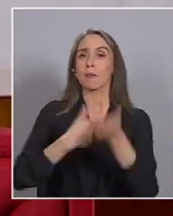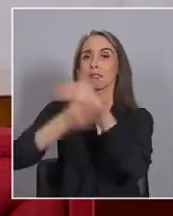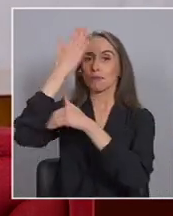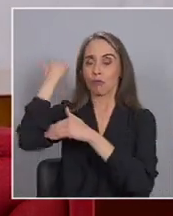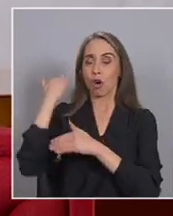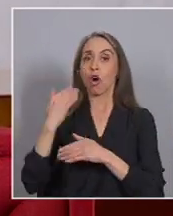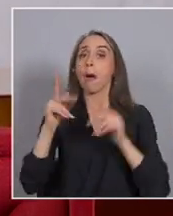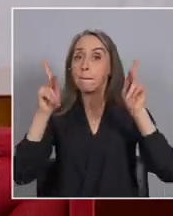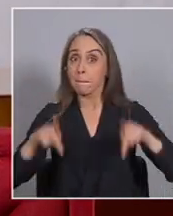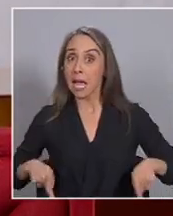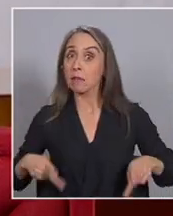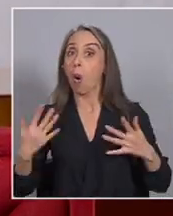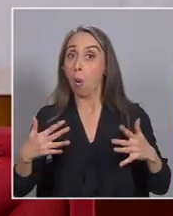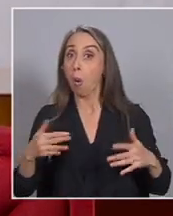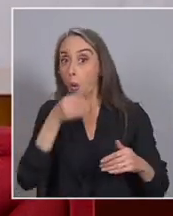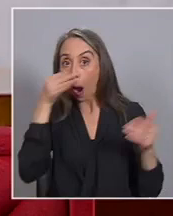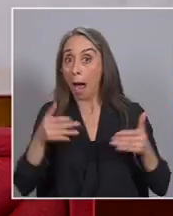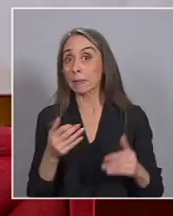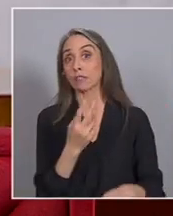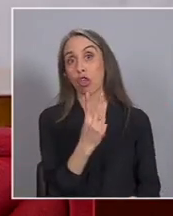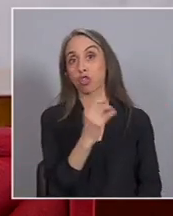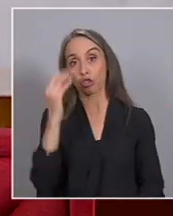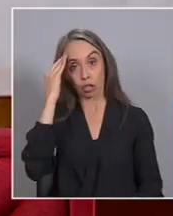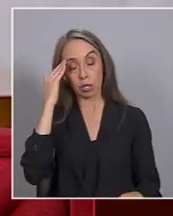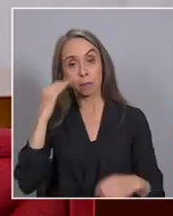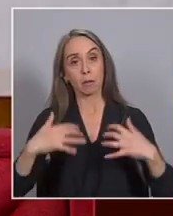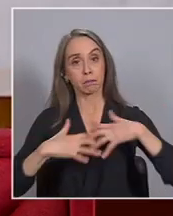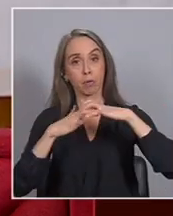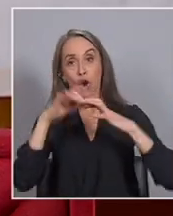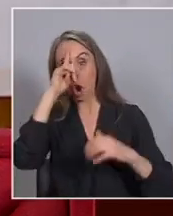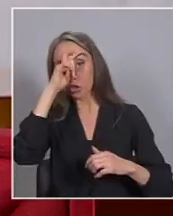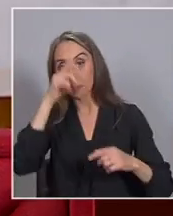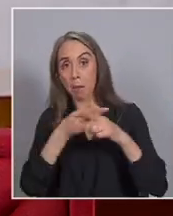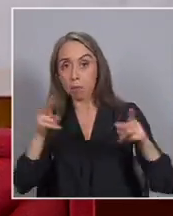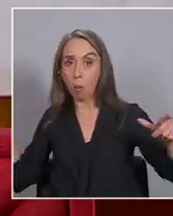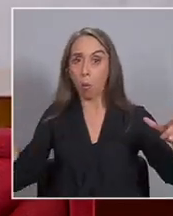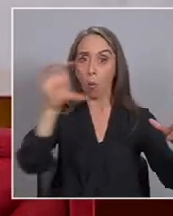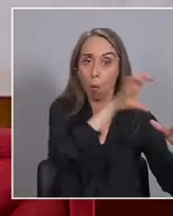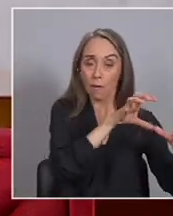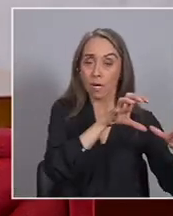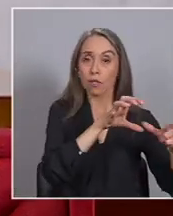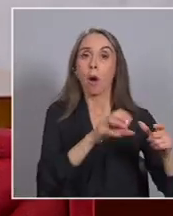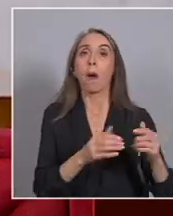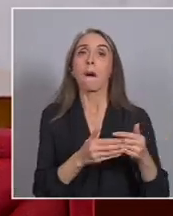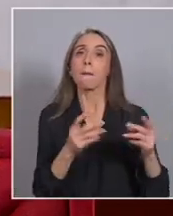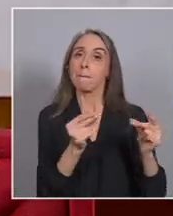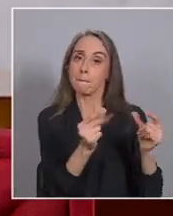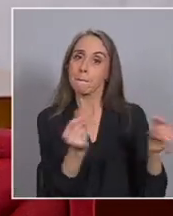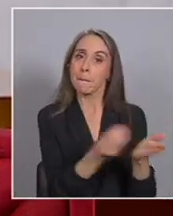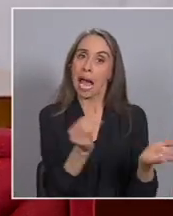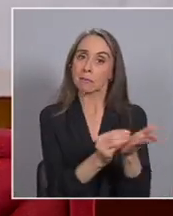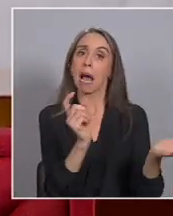ambiciosa, pero sé que lo lograremos fortaleciendo nuestra red pública y su productividad, y también buscando